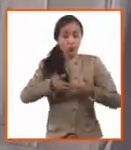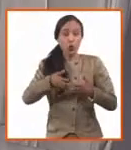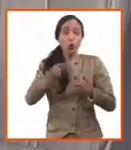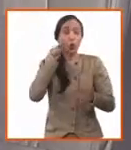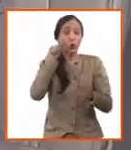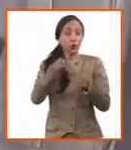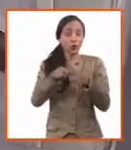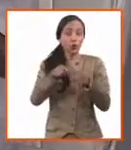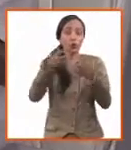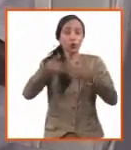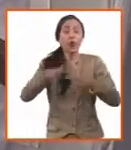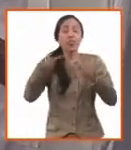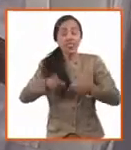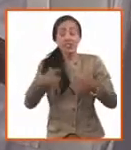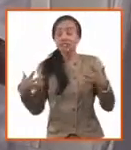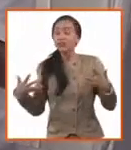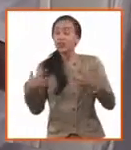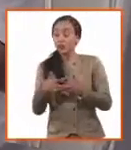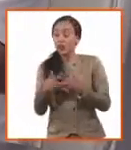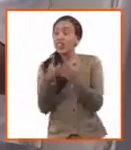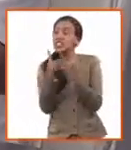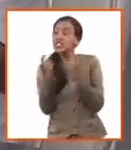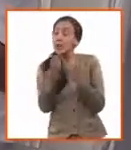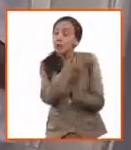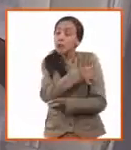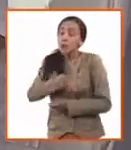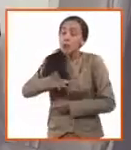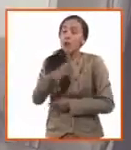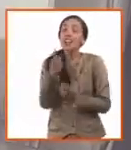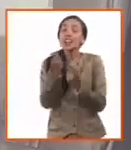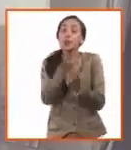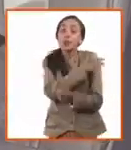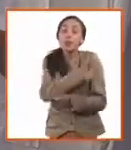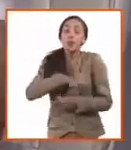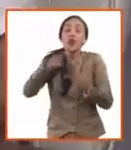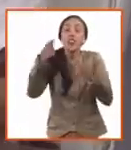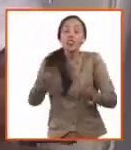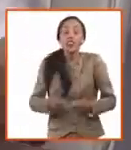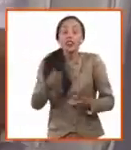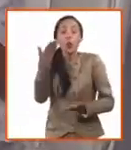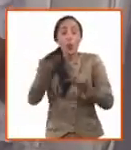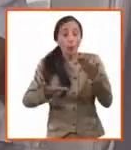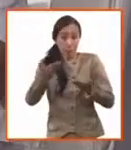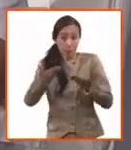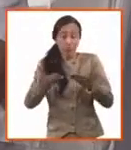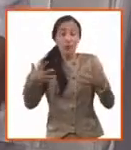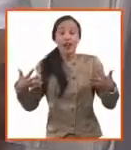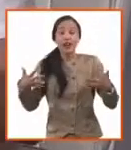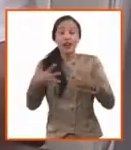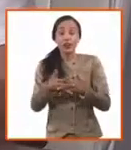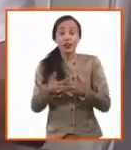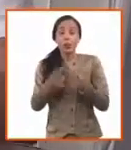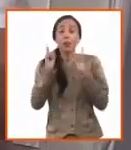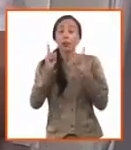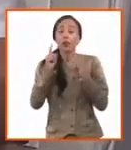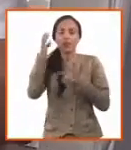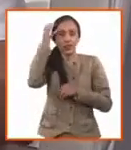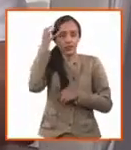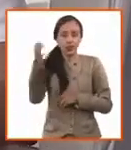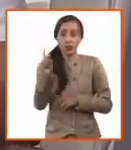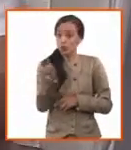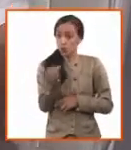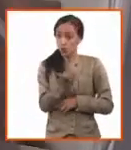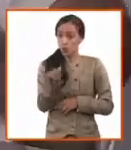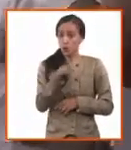compatibles con las necesidades del pueblo y las necesidades del pueblo tienen que ser compatibles con la política del Estado. Es decir, fíjense que no es lo mismo que decir...